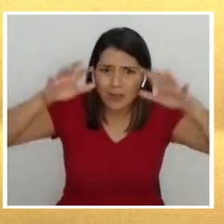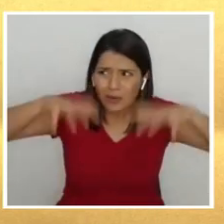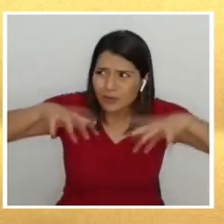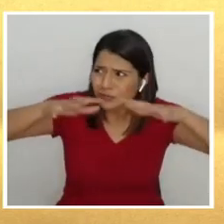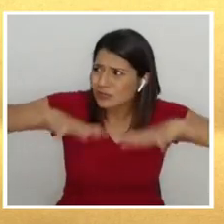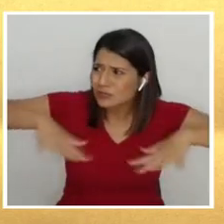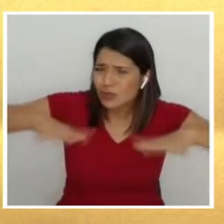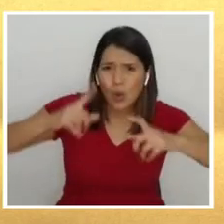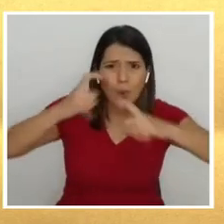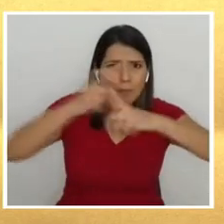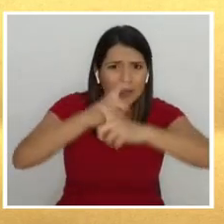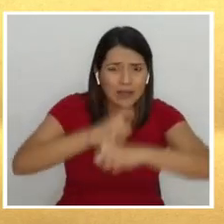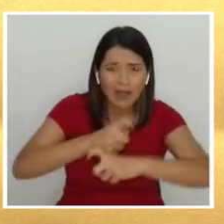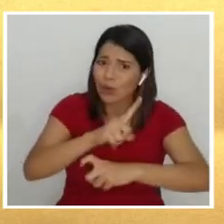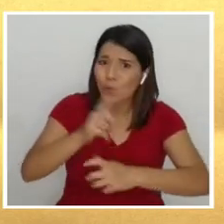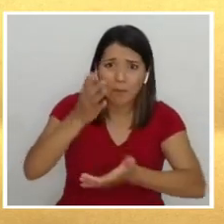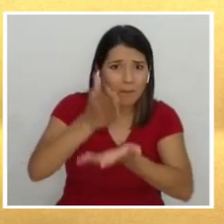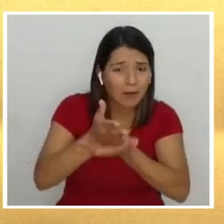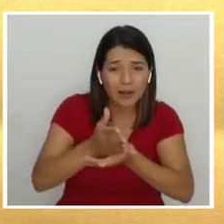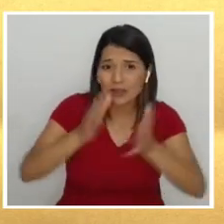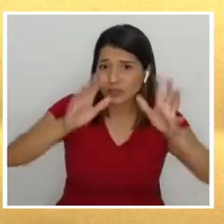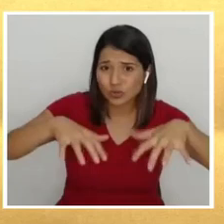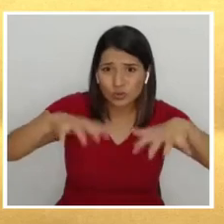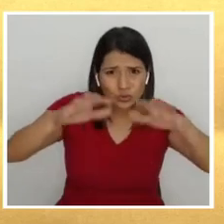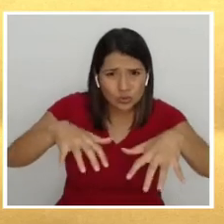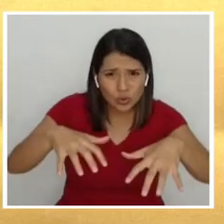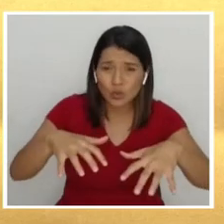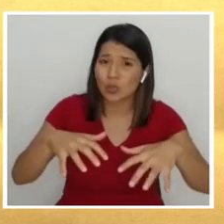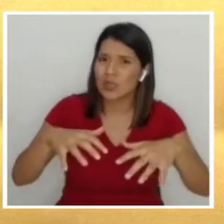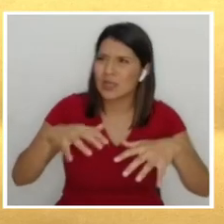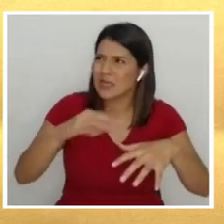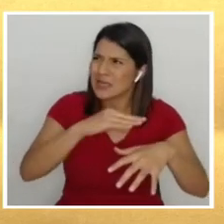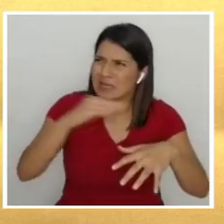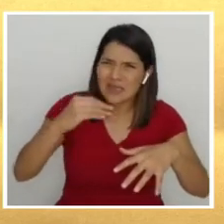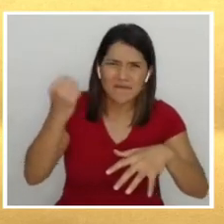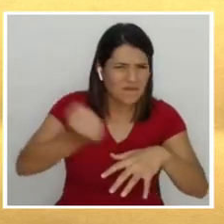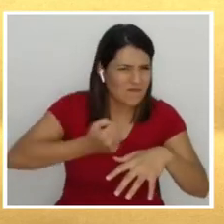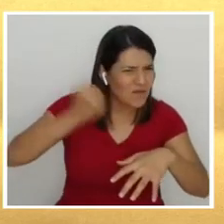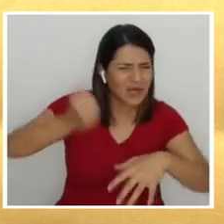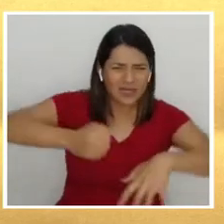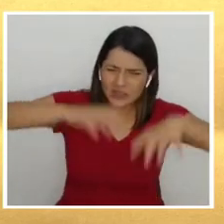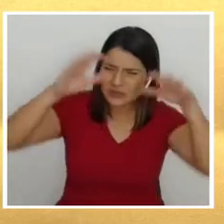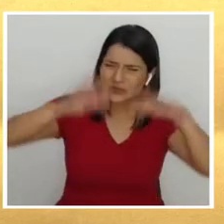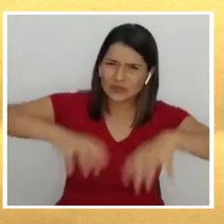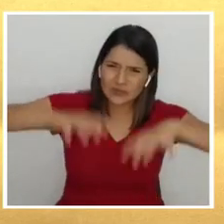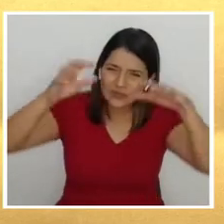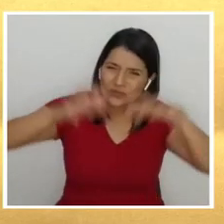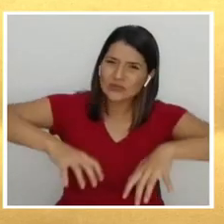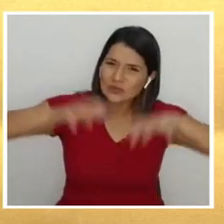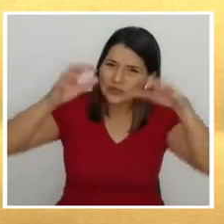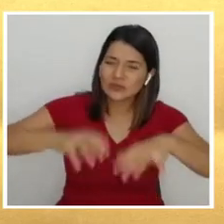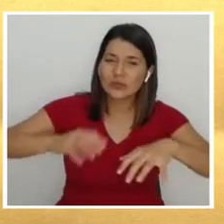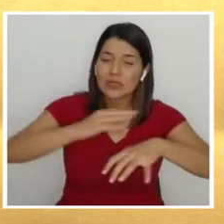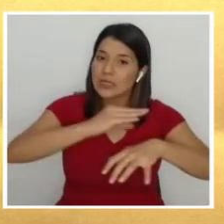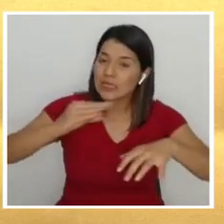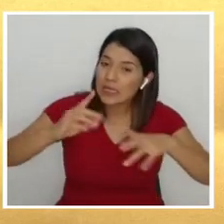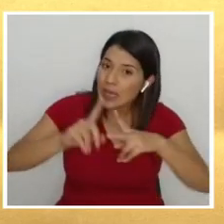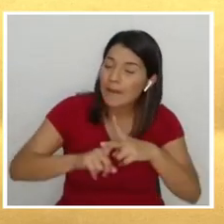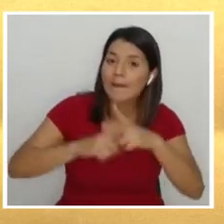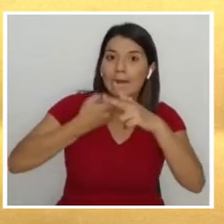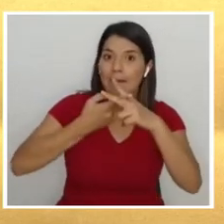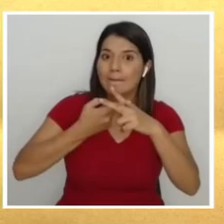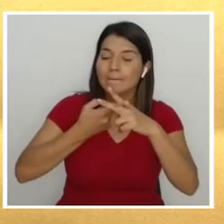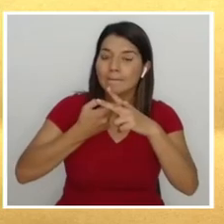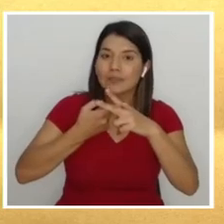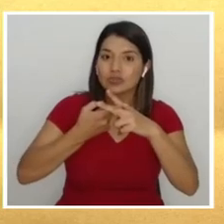llover, era muy fuerte, era torrencial el aguacero, y ya empezaba a tener